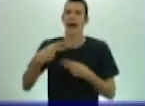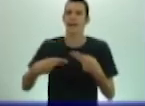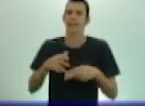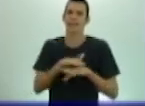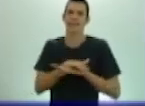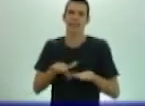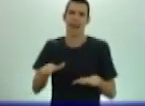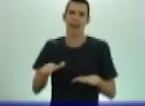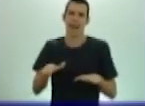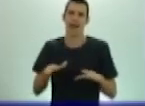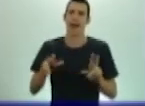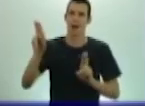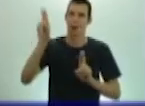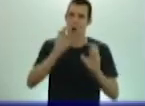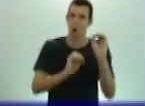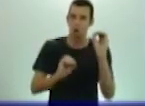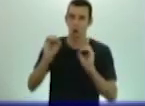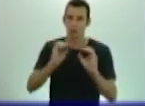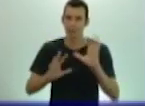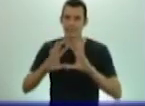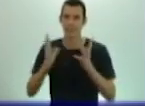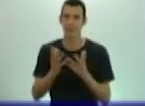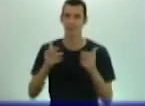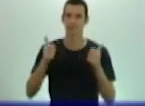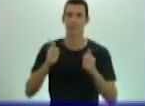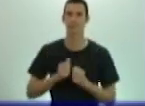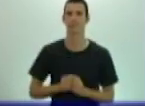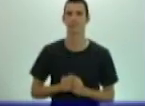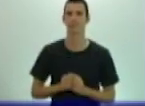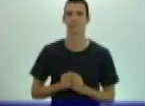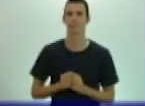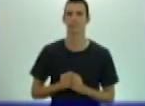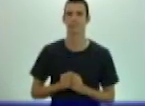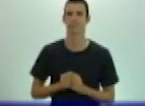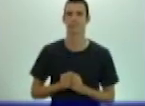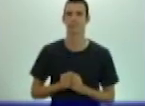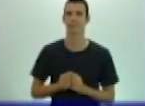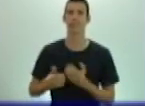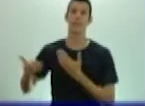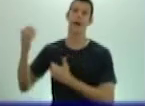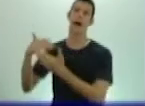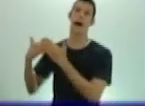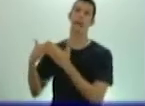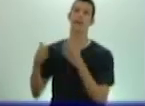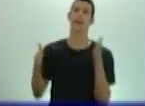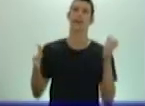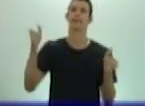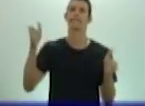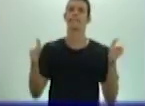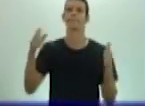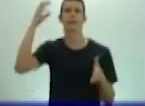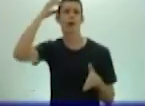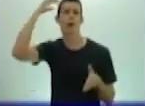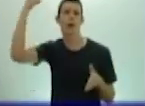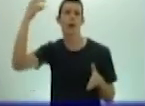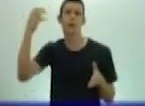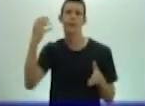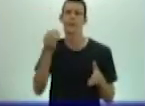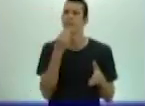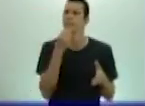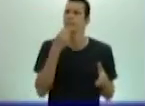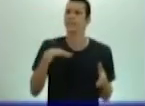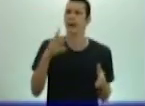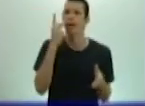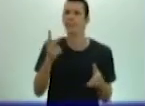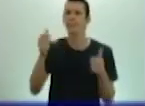El poder que estaba en manos de un gobierno provisional ahora está en manos del proletariado. Se establece de esta manera, queridos